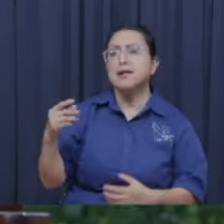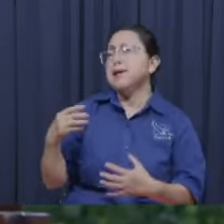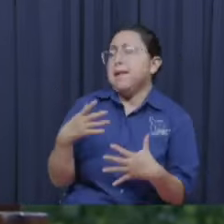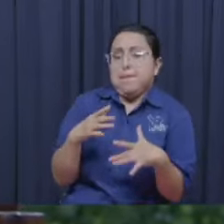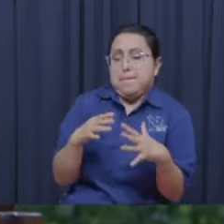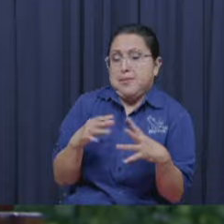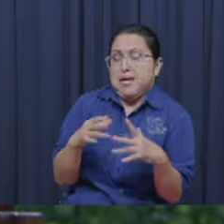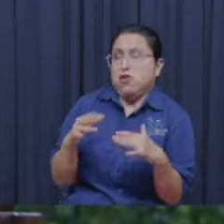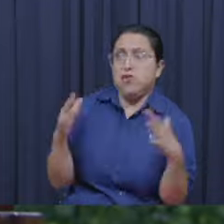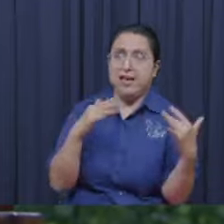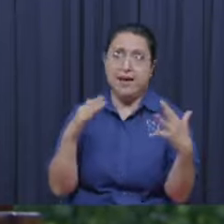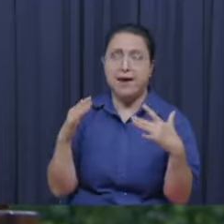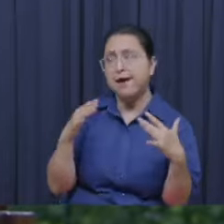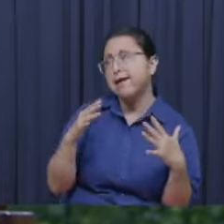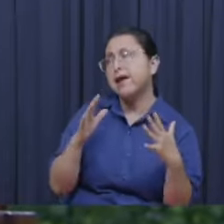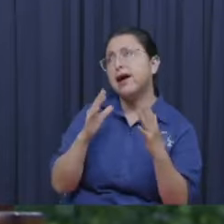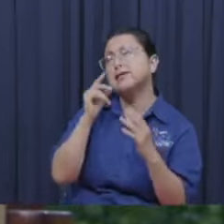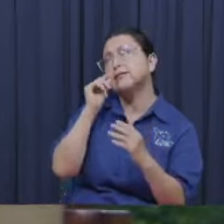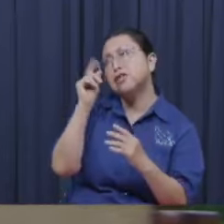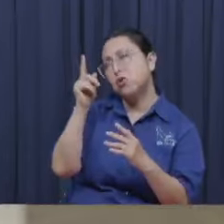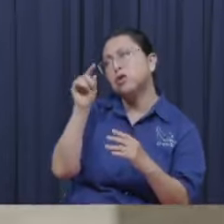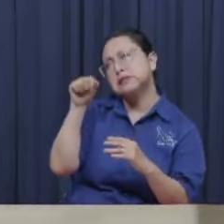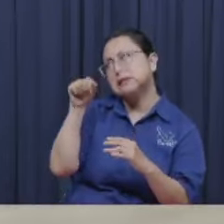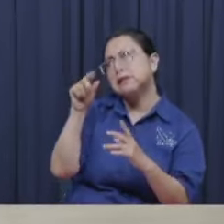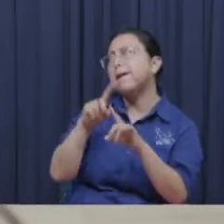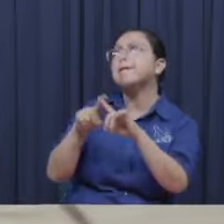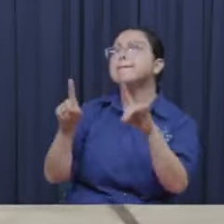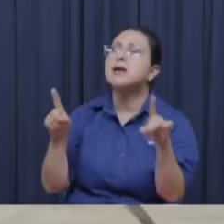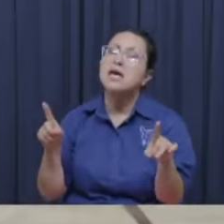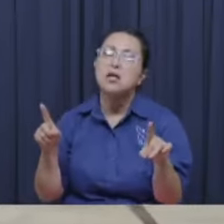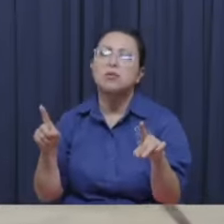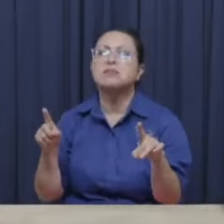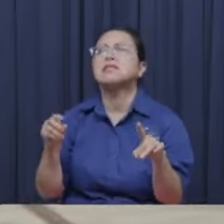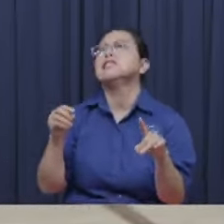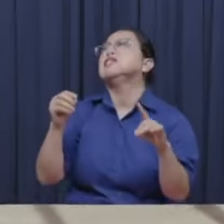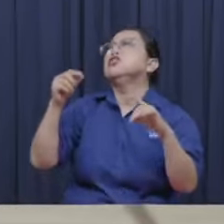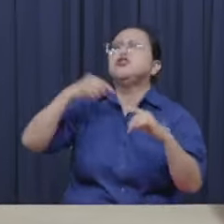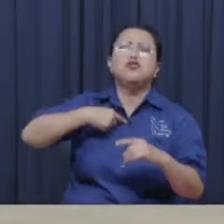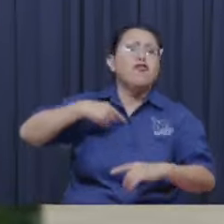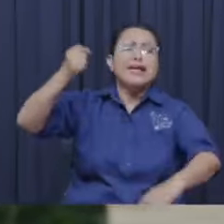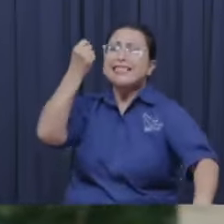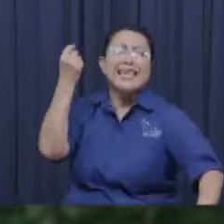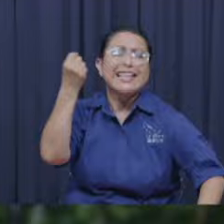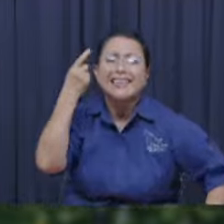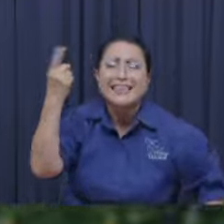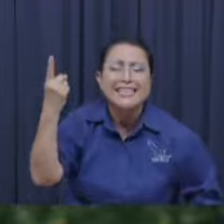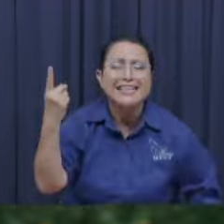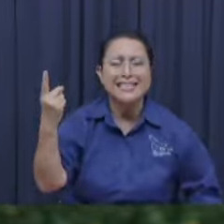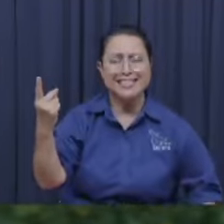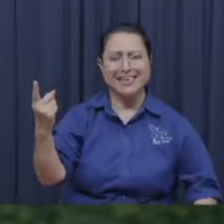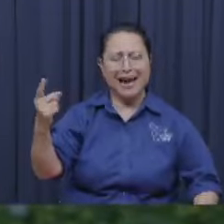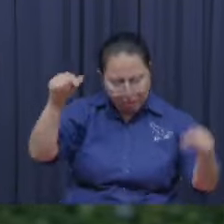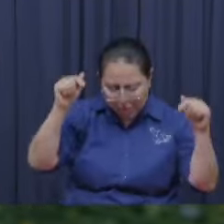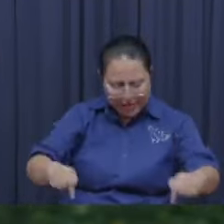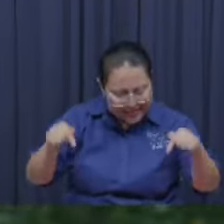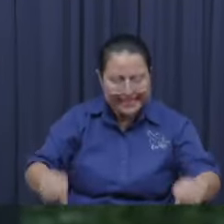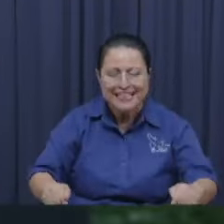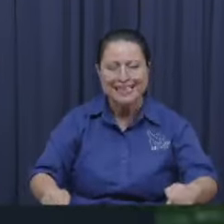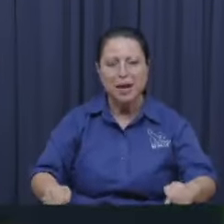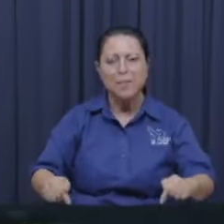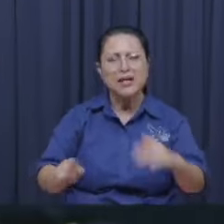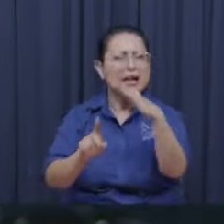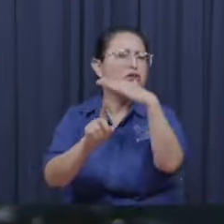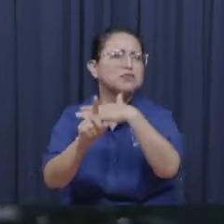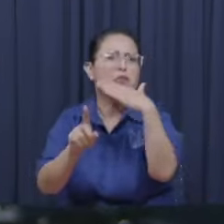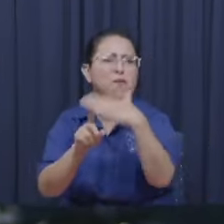aunque sí da un poco de ñañara, Señor, pero yo vengo porque se me abrieron mis ojos, porque es que cabalen los